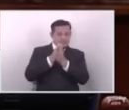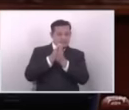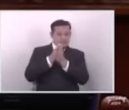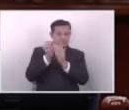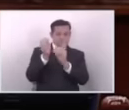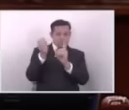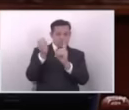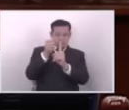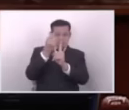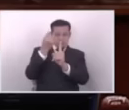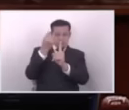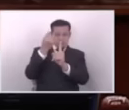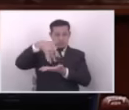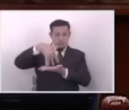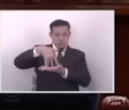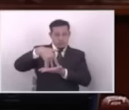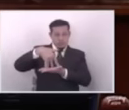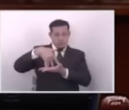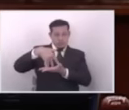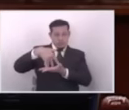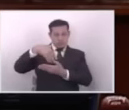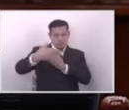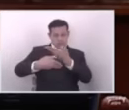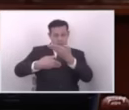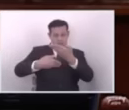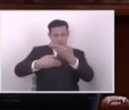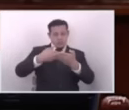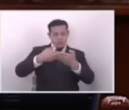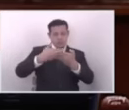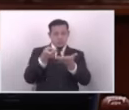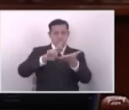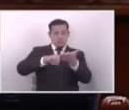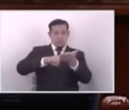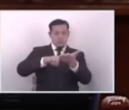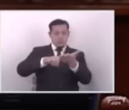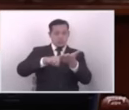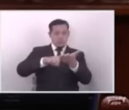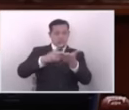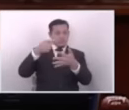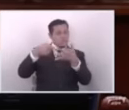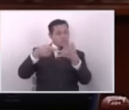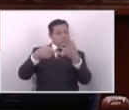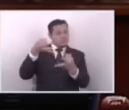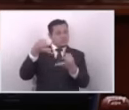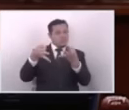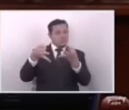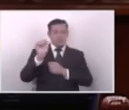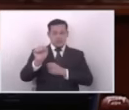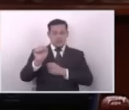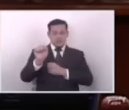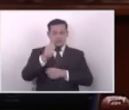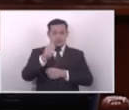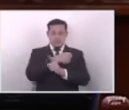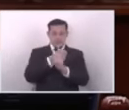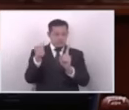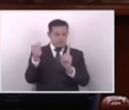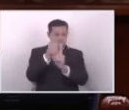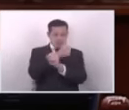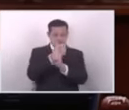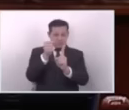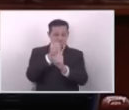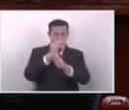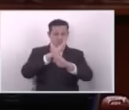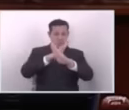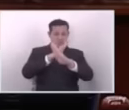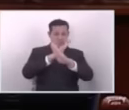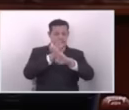de los fondos públicos, los procedimientos de contrataciones indebidos, eso se debe combatir y se debe